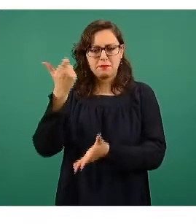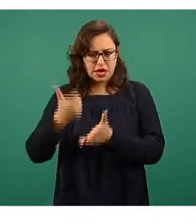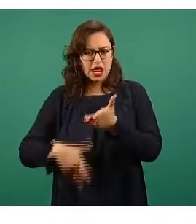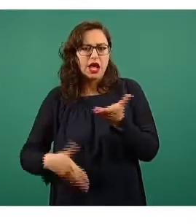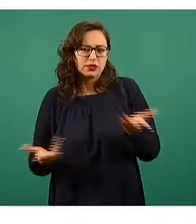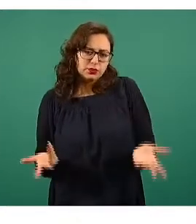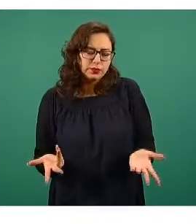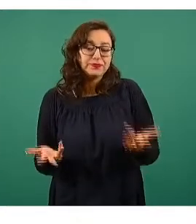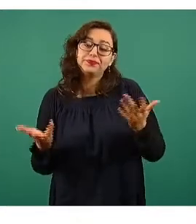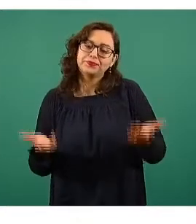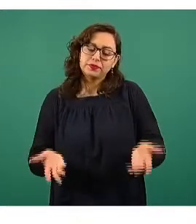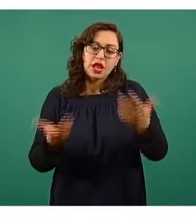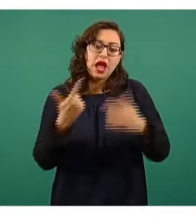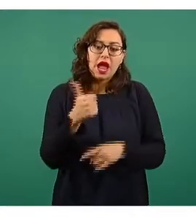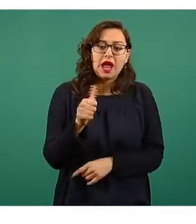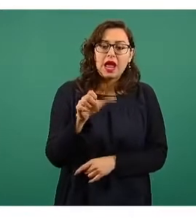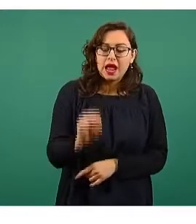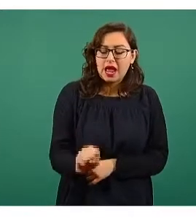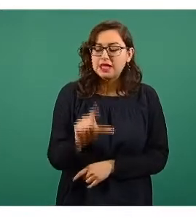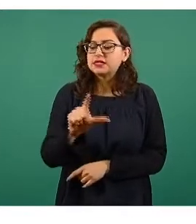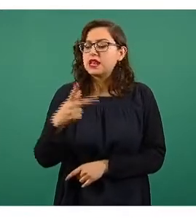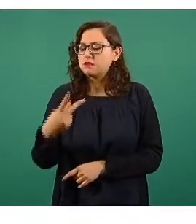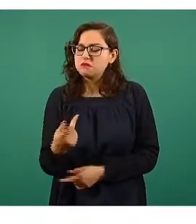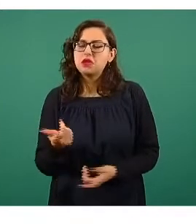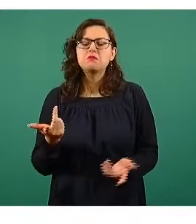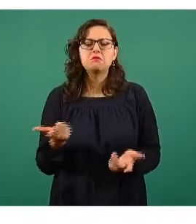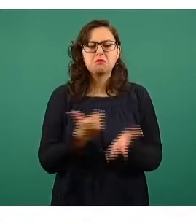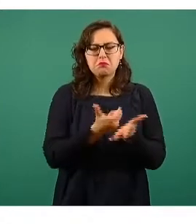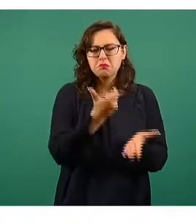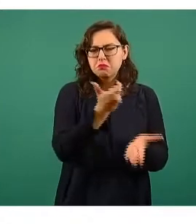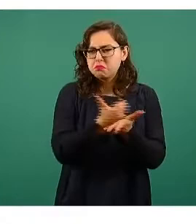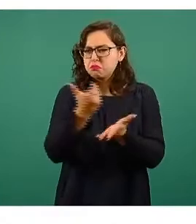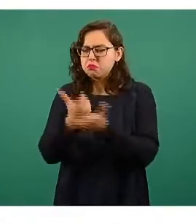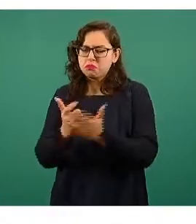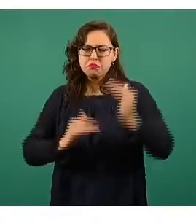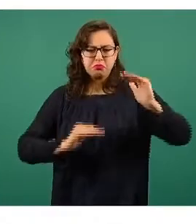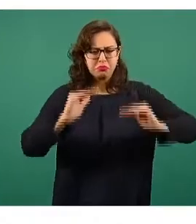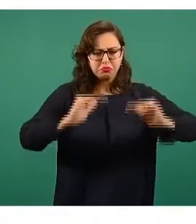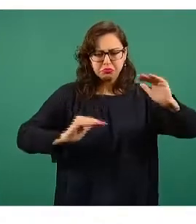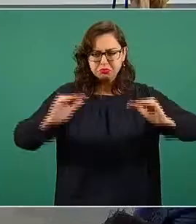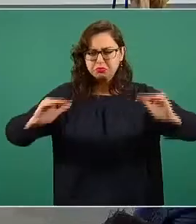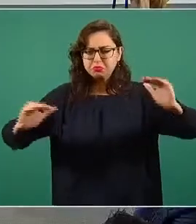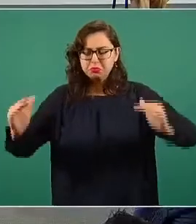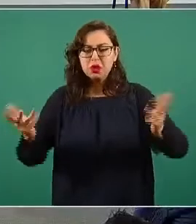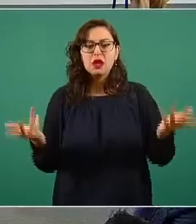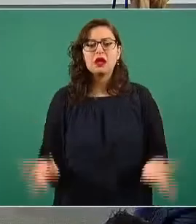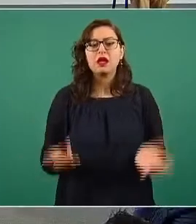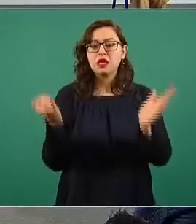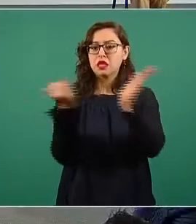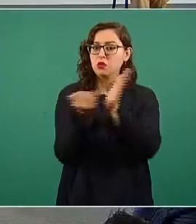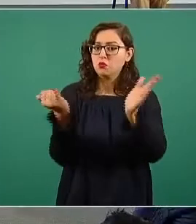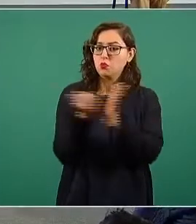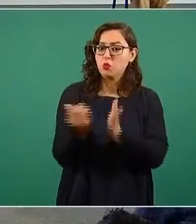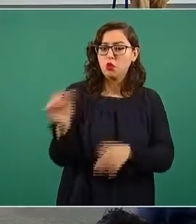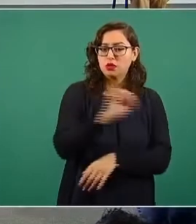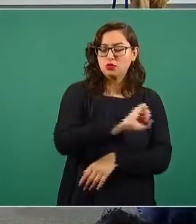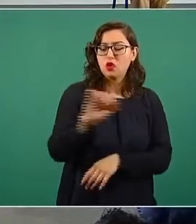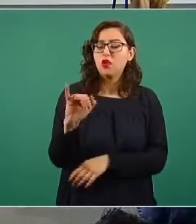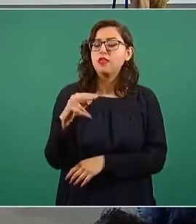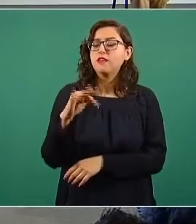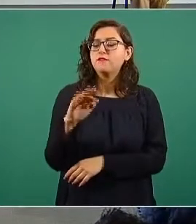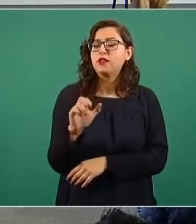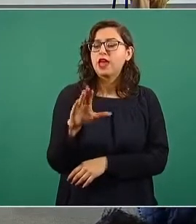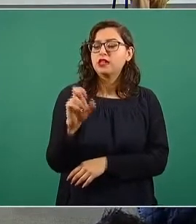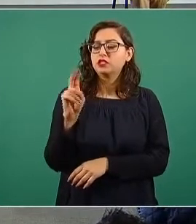general en los precios del gas LP, por abajo de la inflación, como ha comprometido el señor